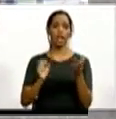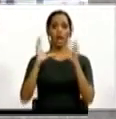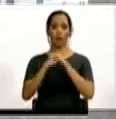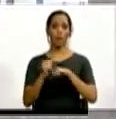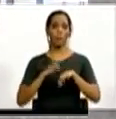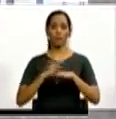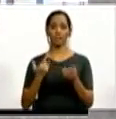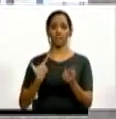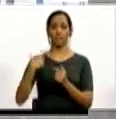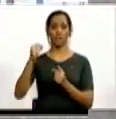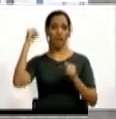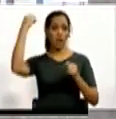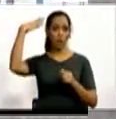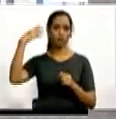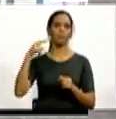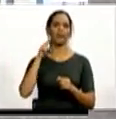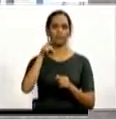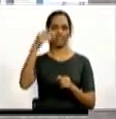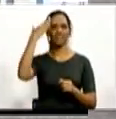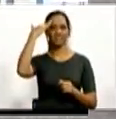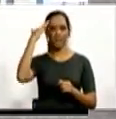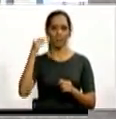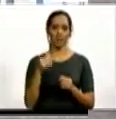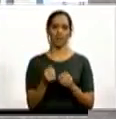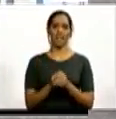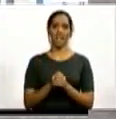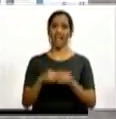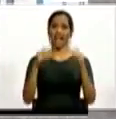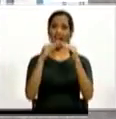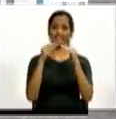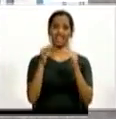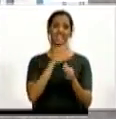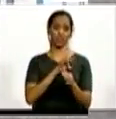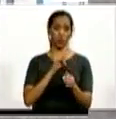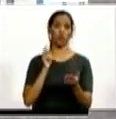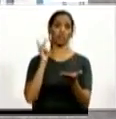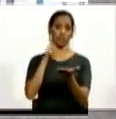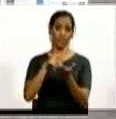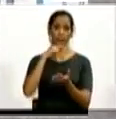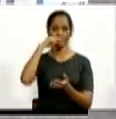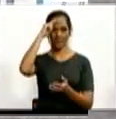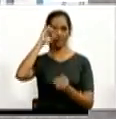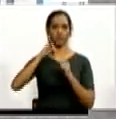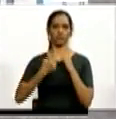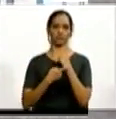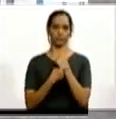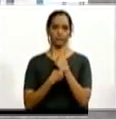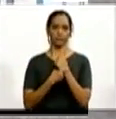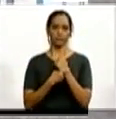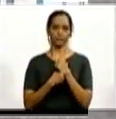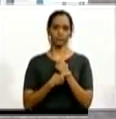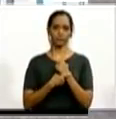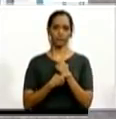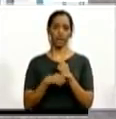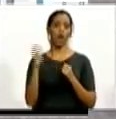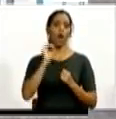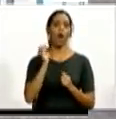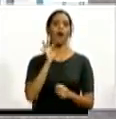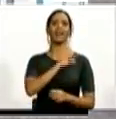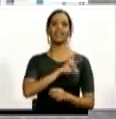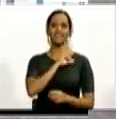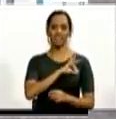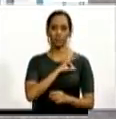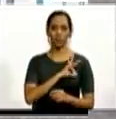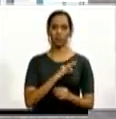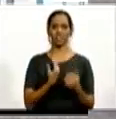luz. Bueno, para que ustedes sepan, el castillo de ese señor a donde va el padre de Juan Guaidó, o el señor que es dueño